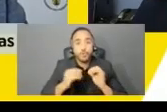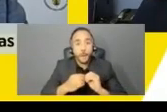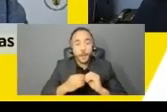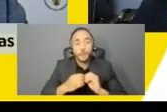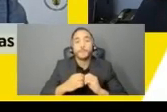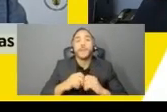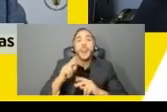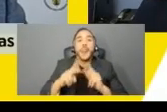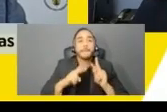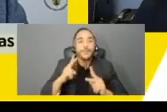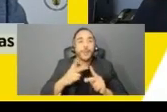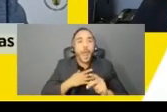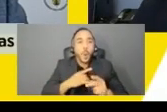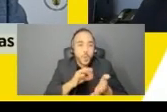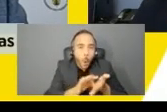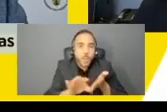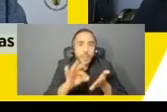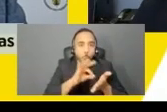al reintegro.